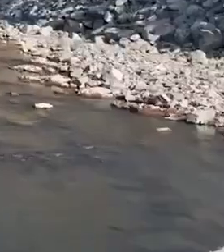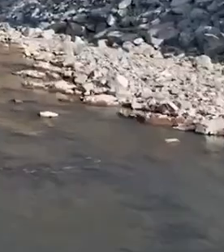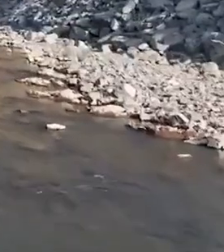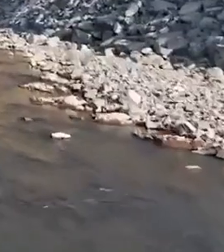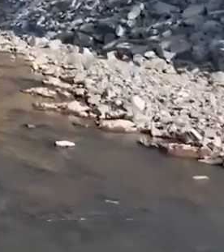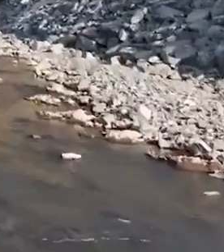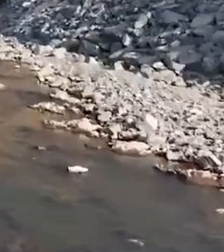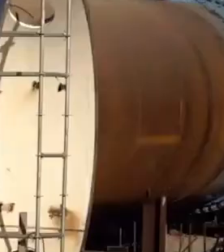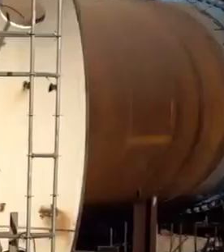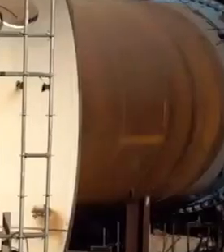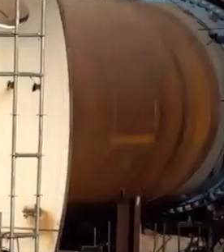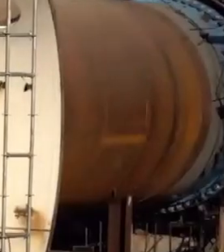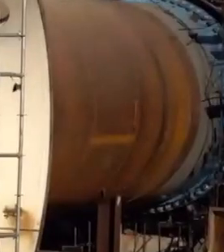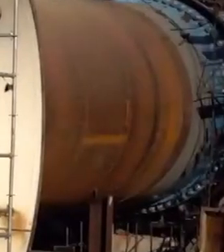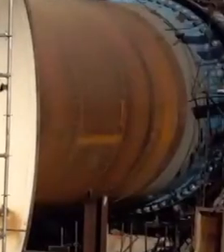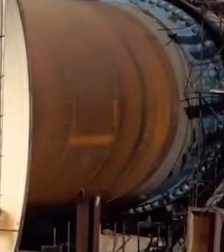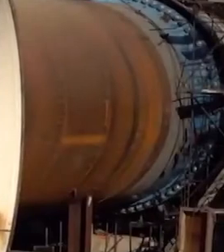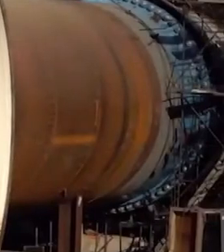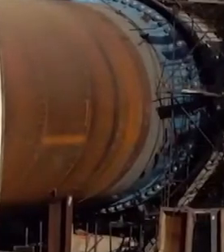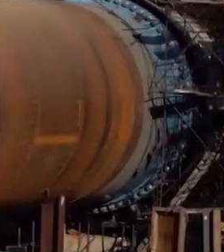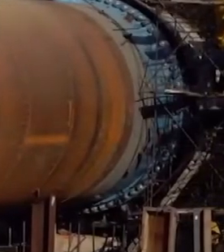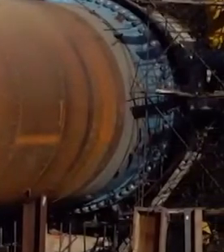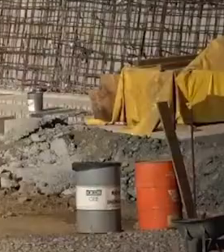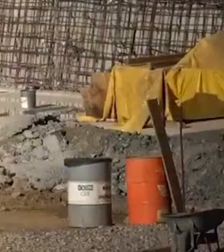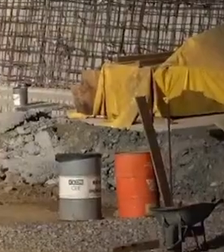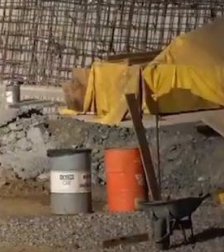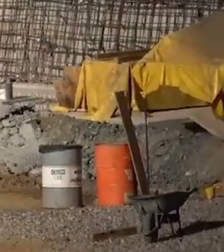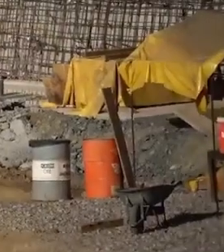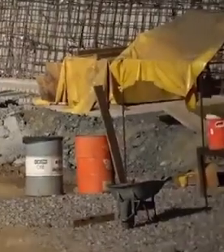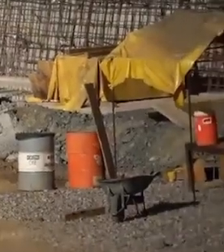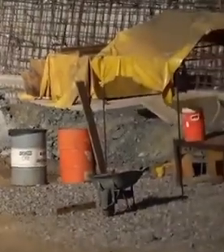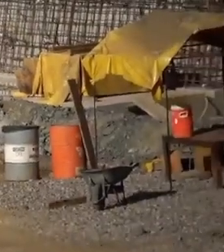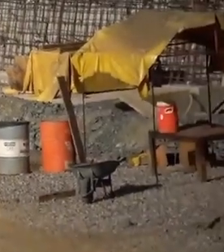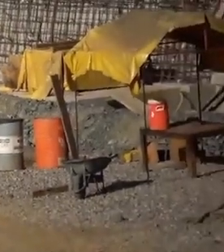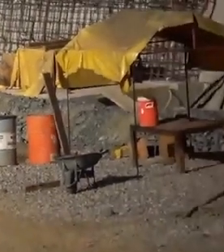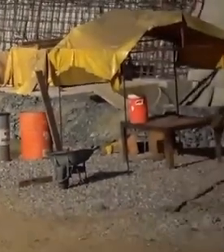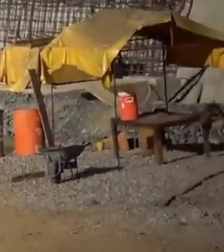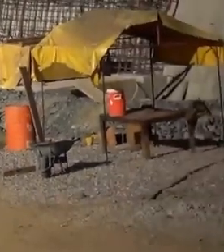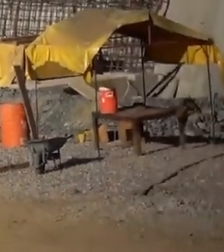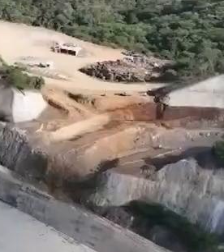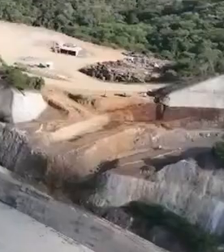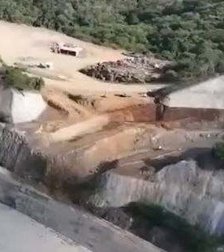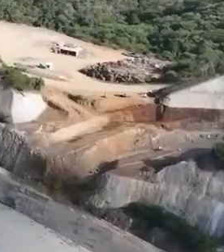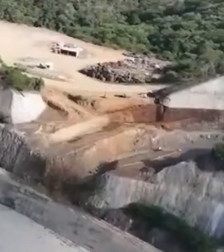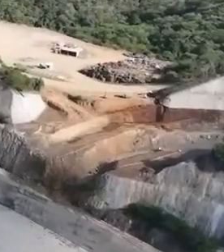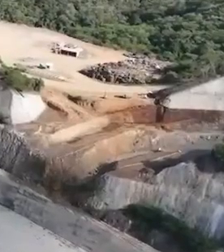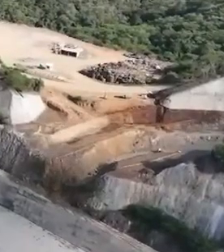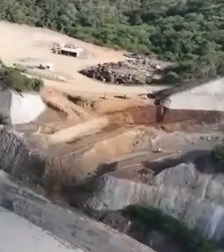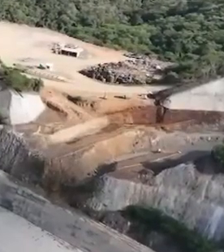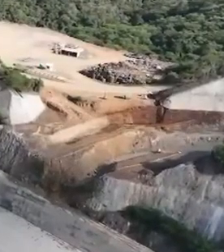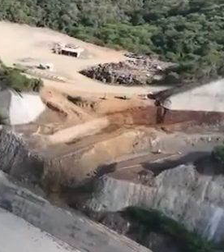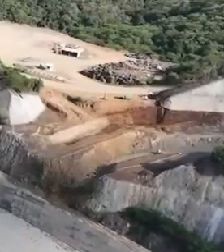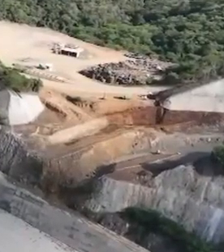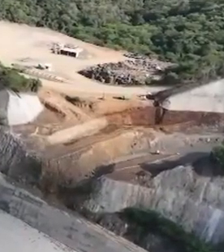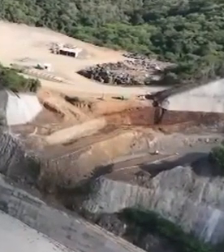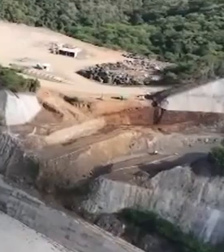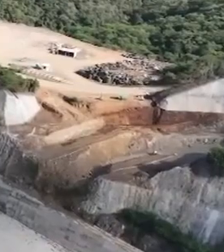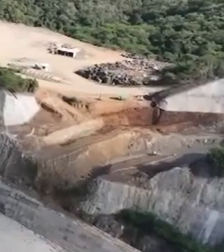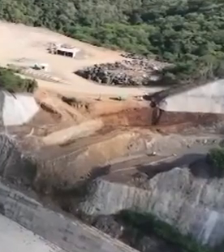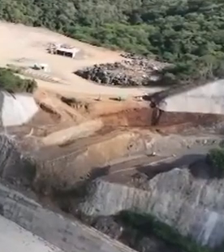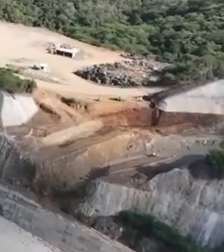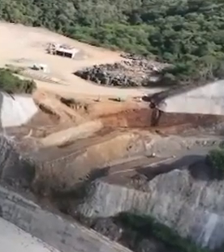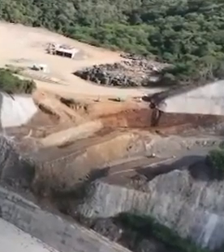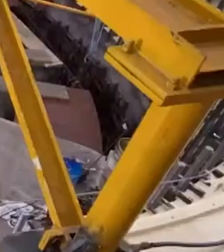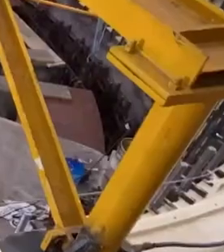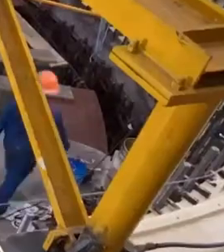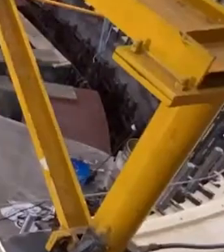existente. De esta forma se aprovecha la inversión histórica, evitando así altos costos de nuevas centrales, tiempos de obra y problemáticas